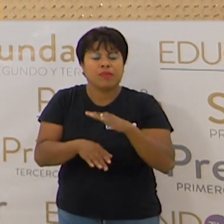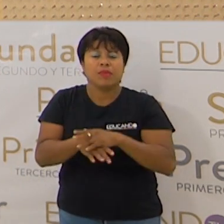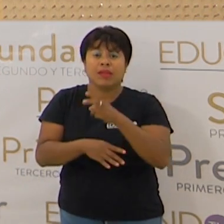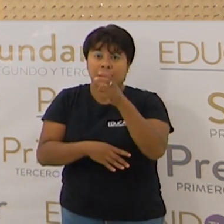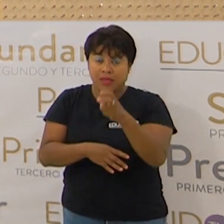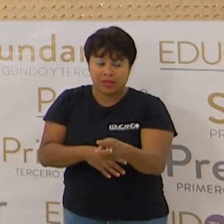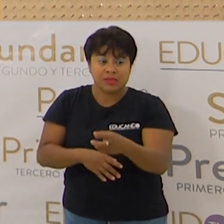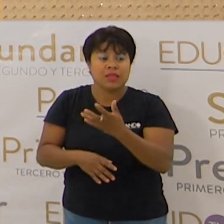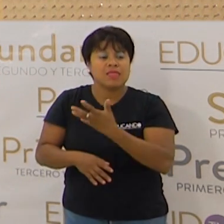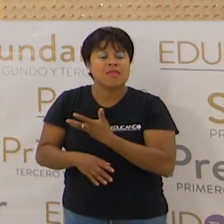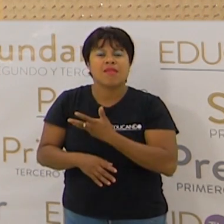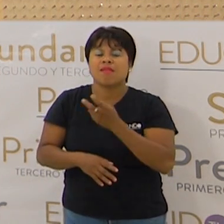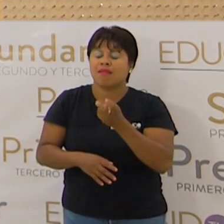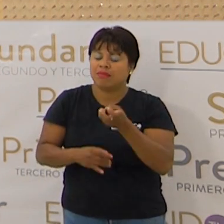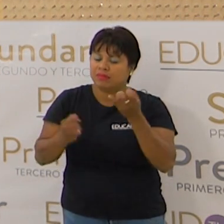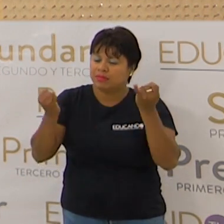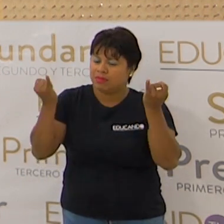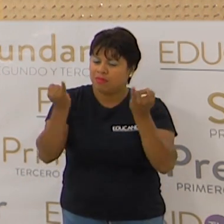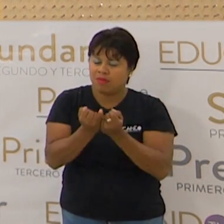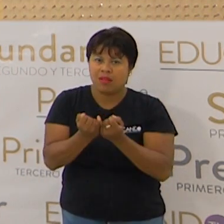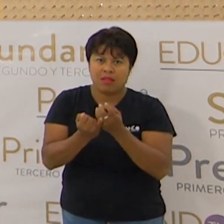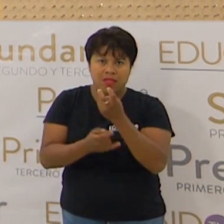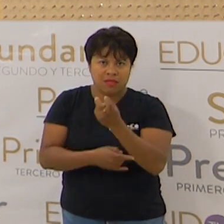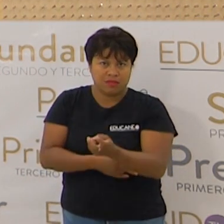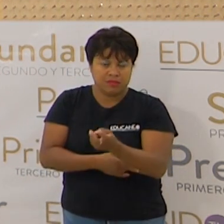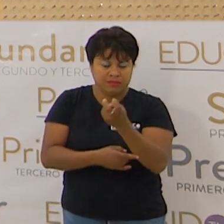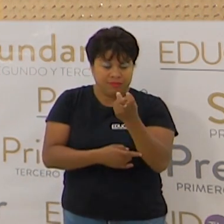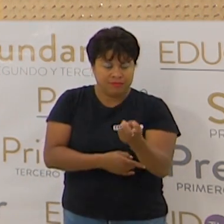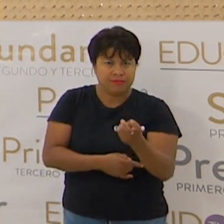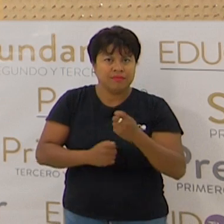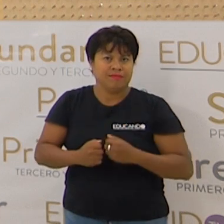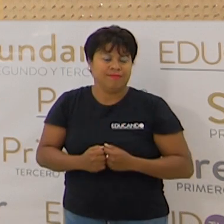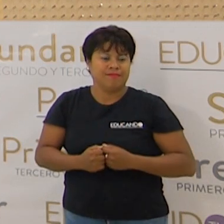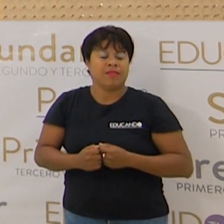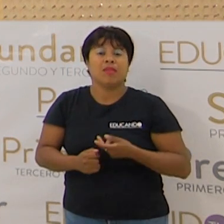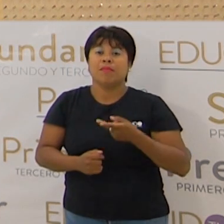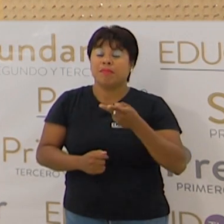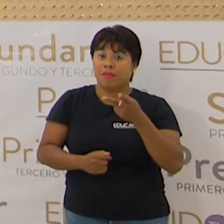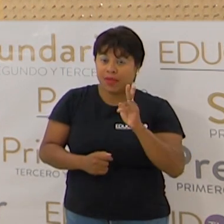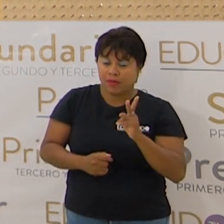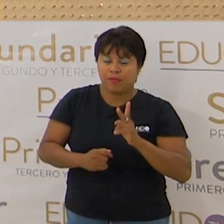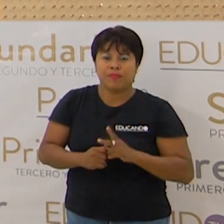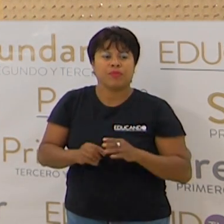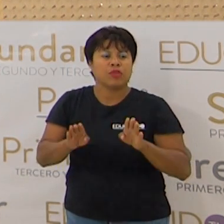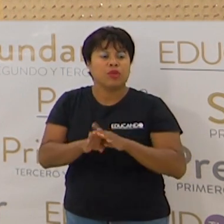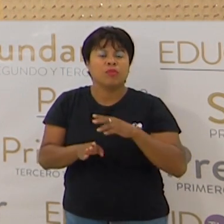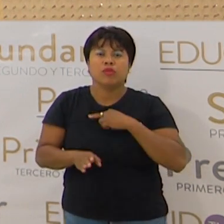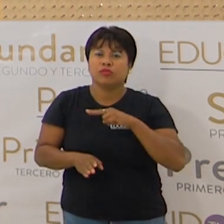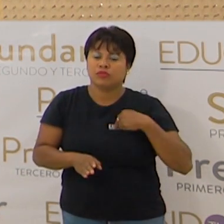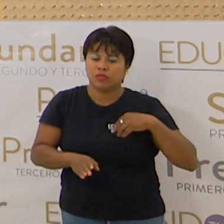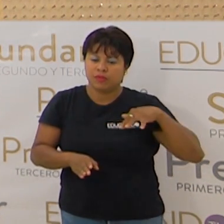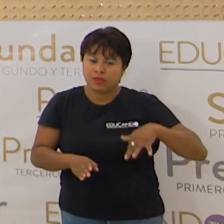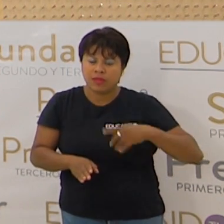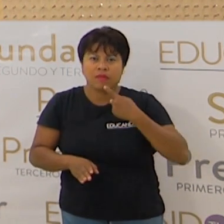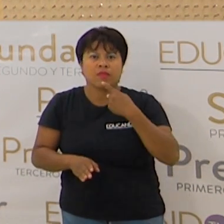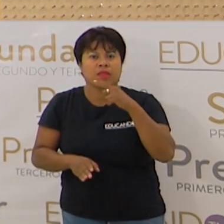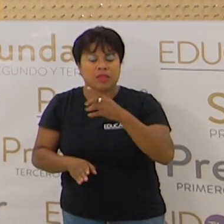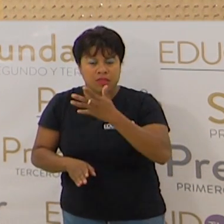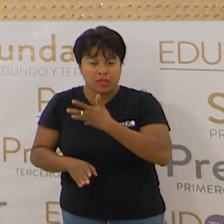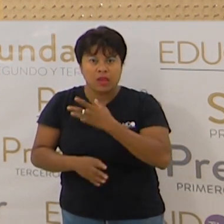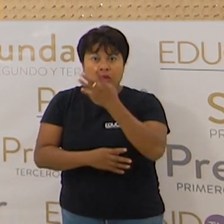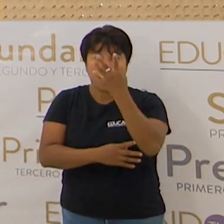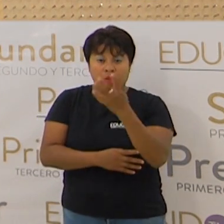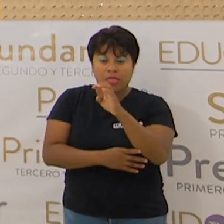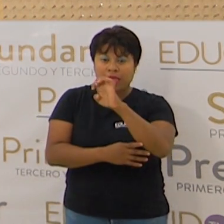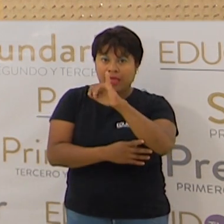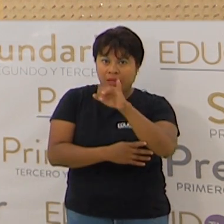Porque este lado es exactamente igual a este lado, ¿sí? Pero como habíamos dicho que tiene 4 ejes de